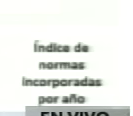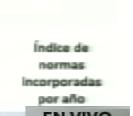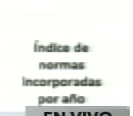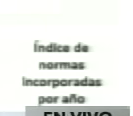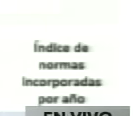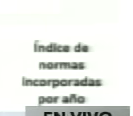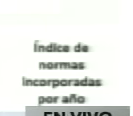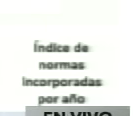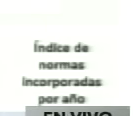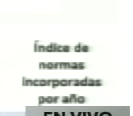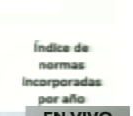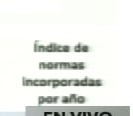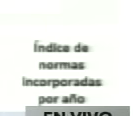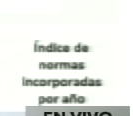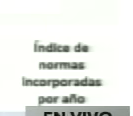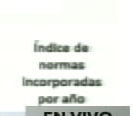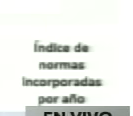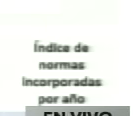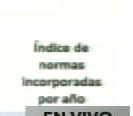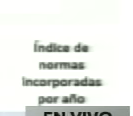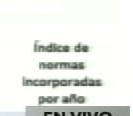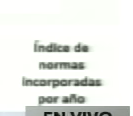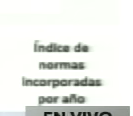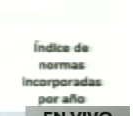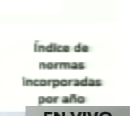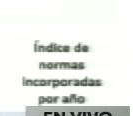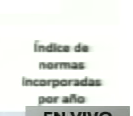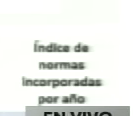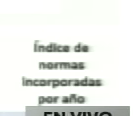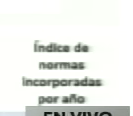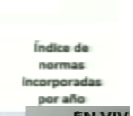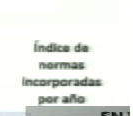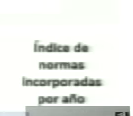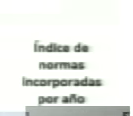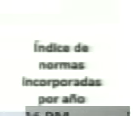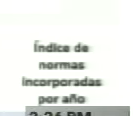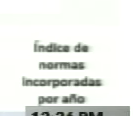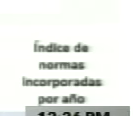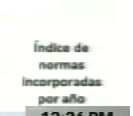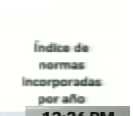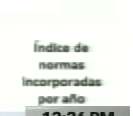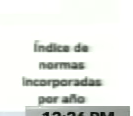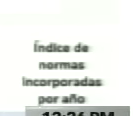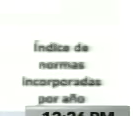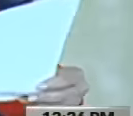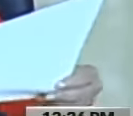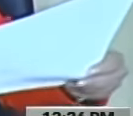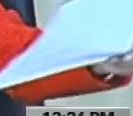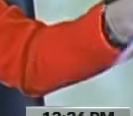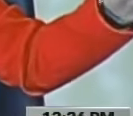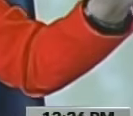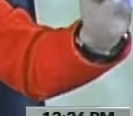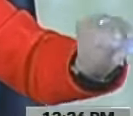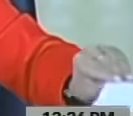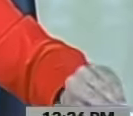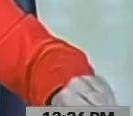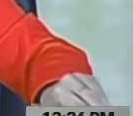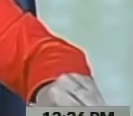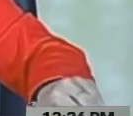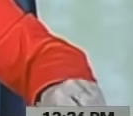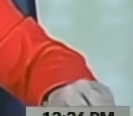ha incorporado 1.024 normas, mientras que Venezuela ha incorporado 1.183